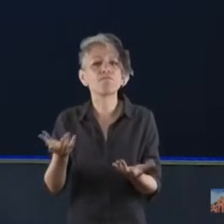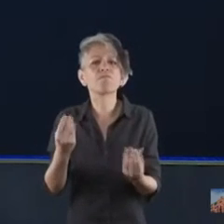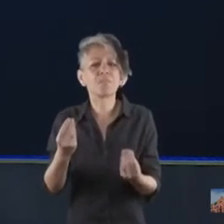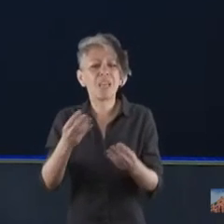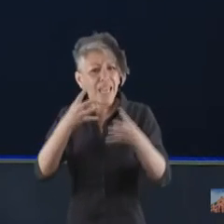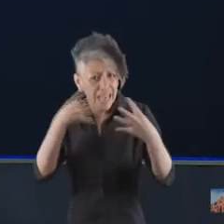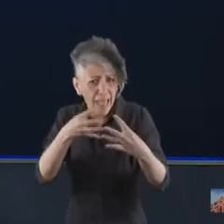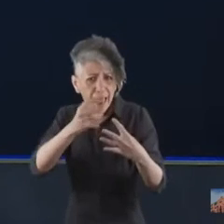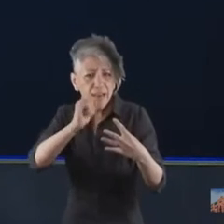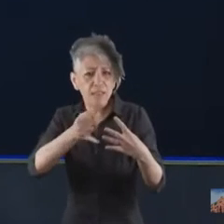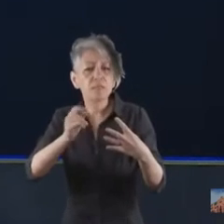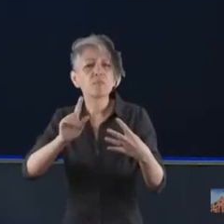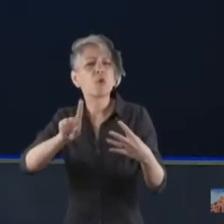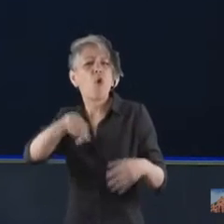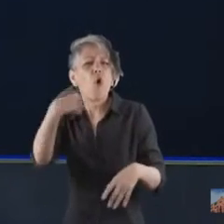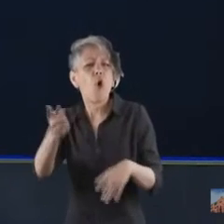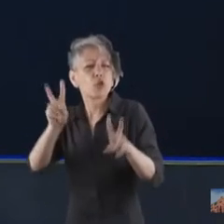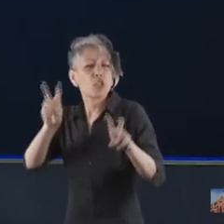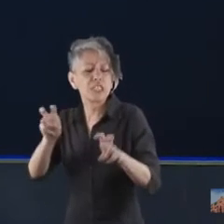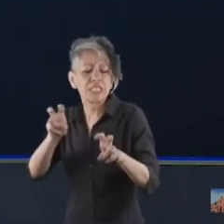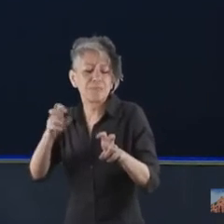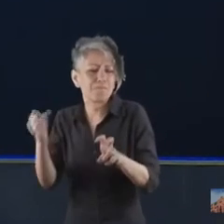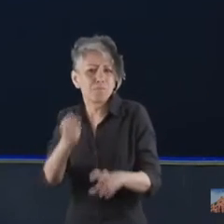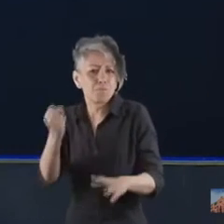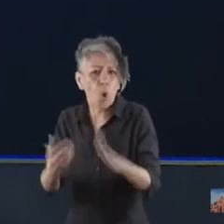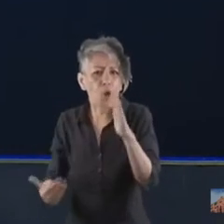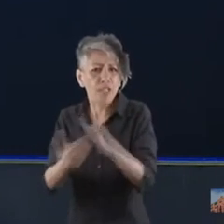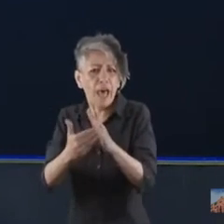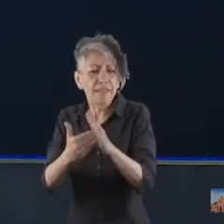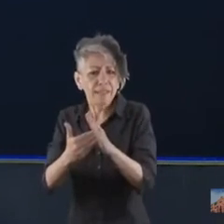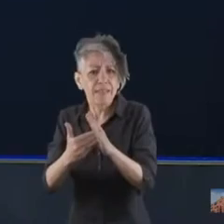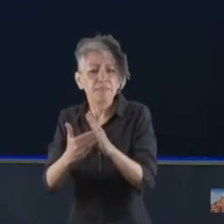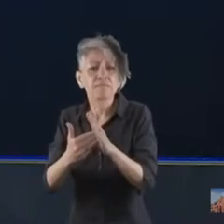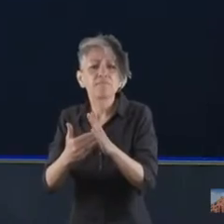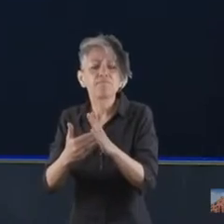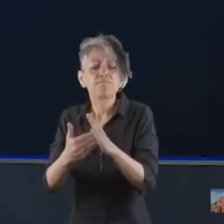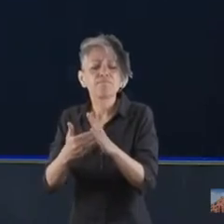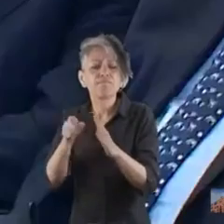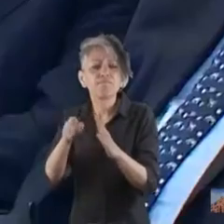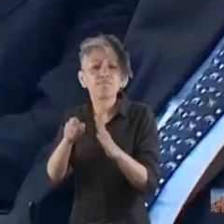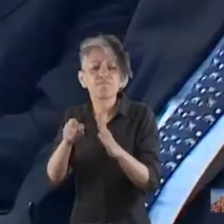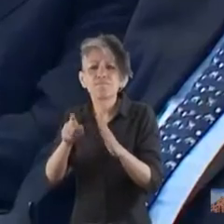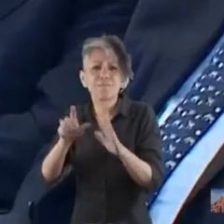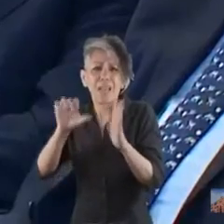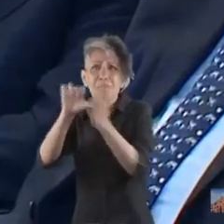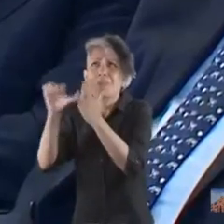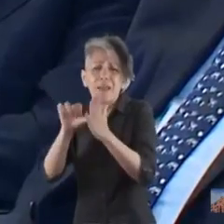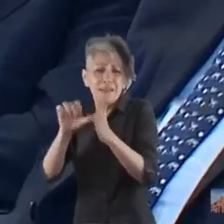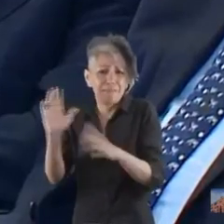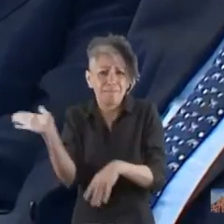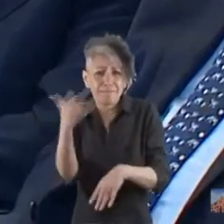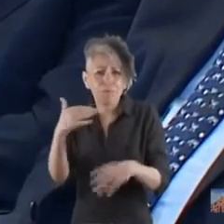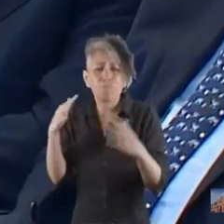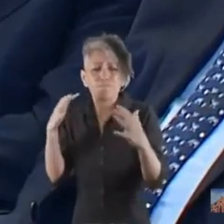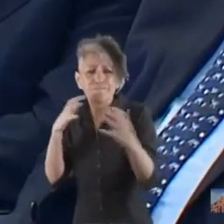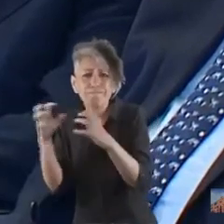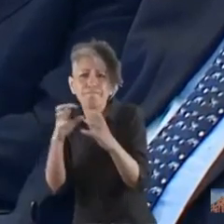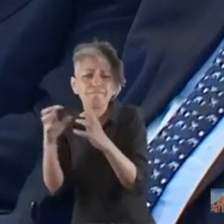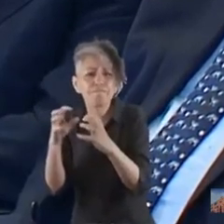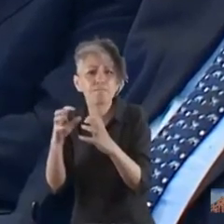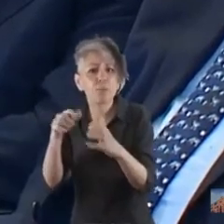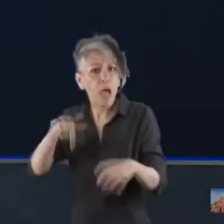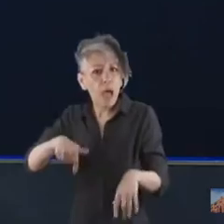elementos centrales que forman parte de la discusión global y en los que la argentina tiene la oportunidad de